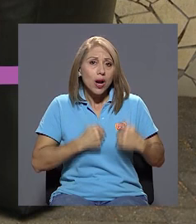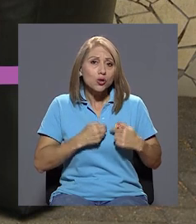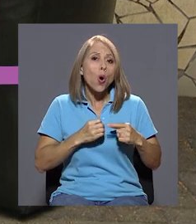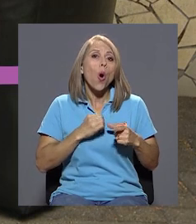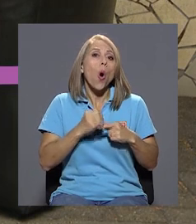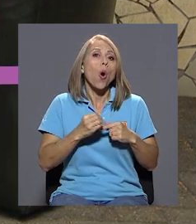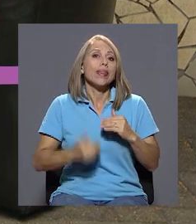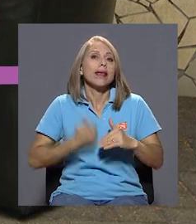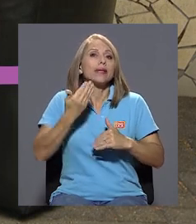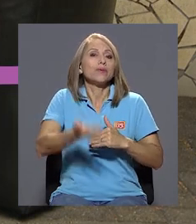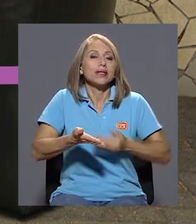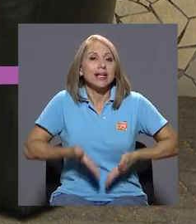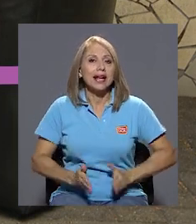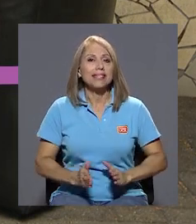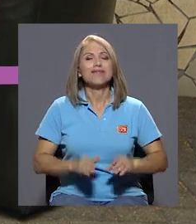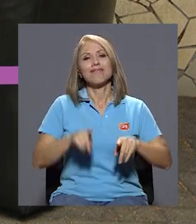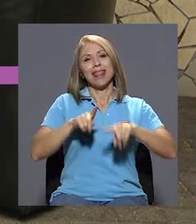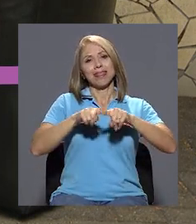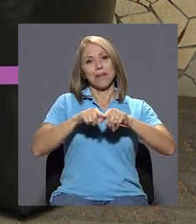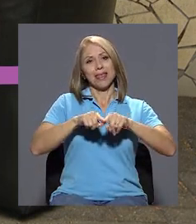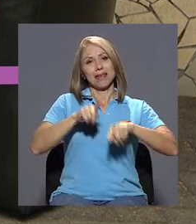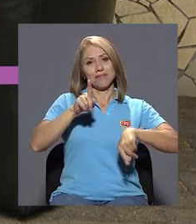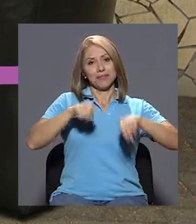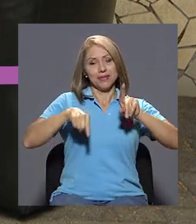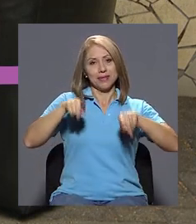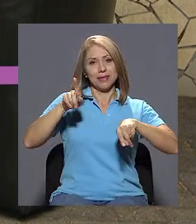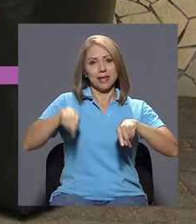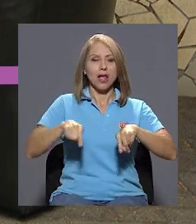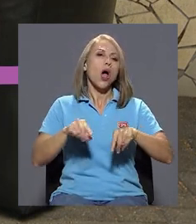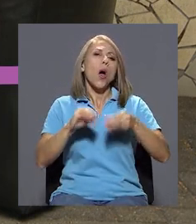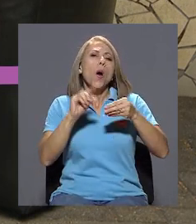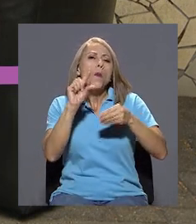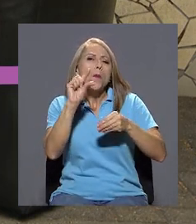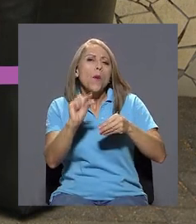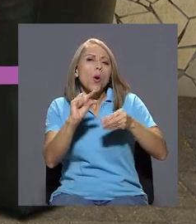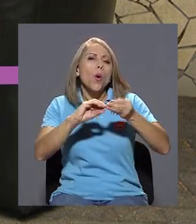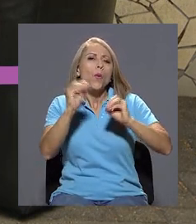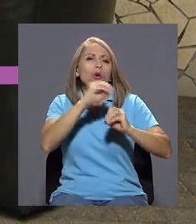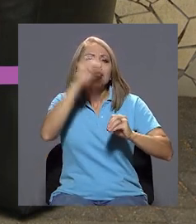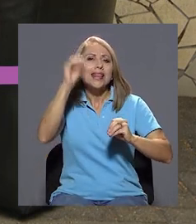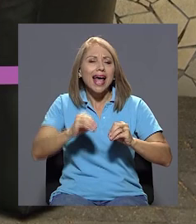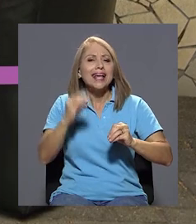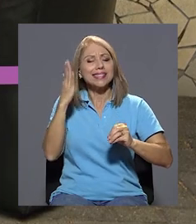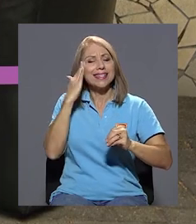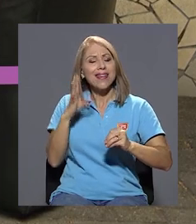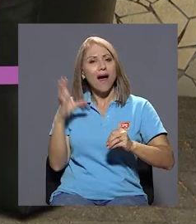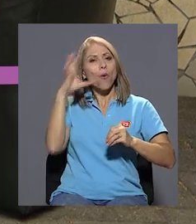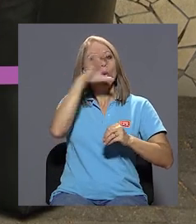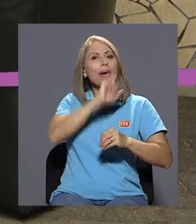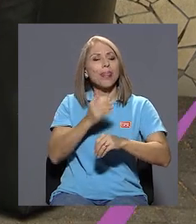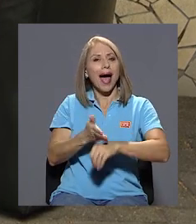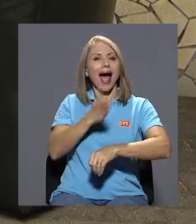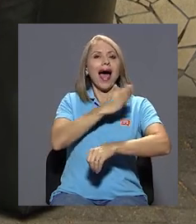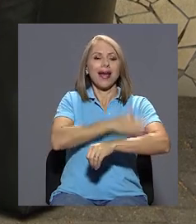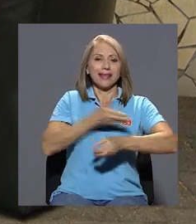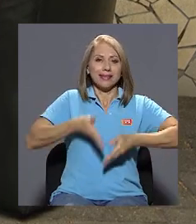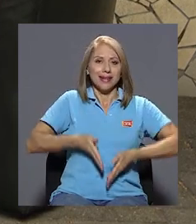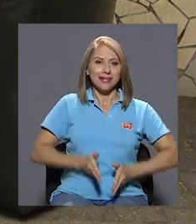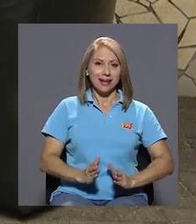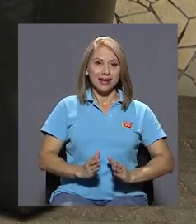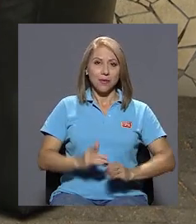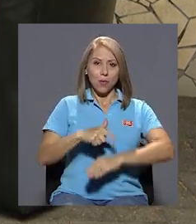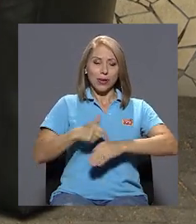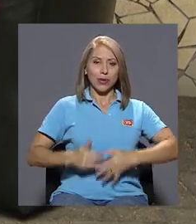Ok, es muy variado, depende de cada caso. Hay muy poco porcentaje que es diagnosticado prenatalmente.